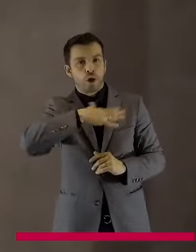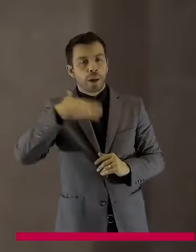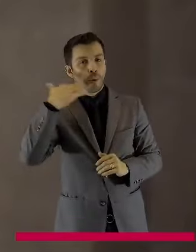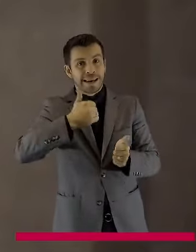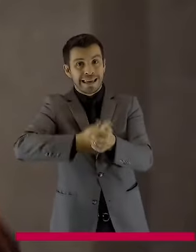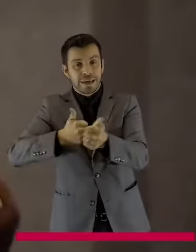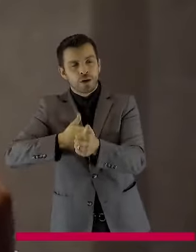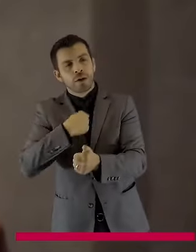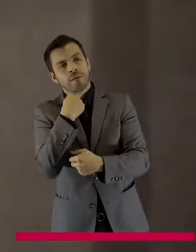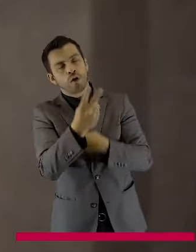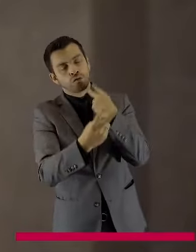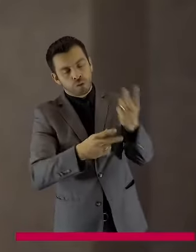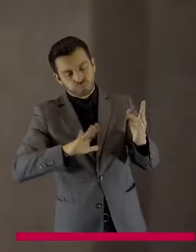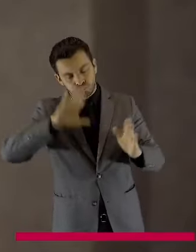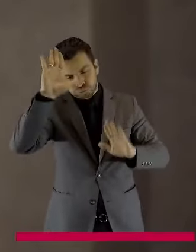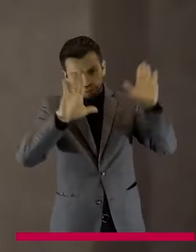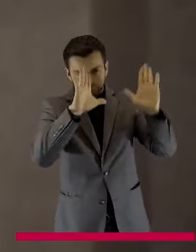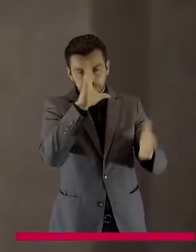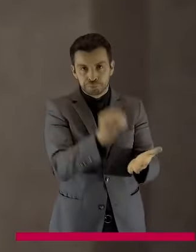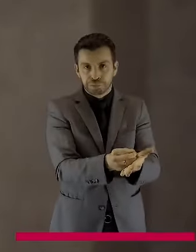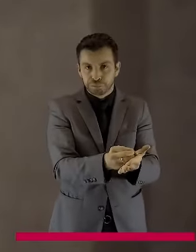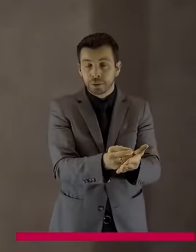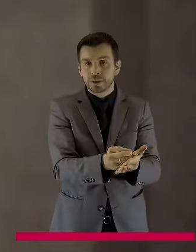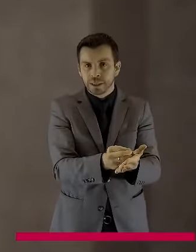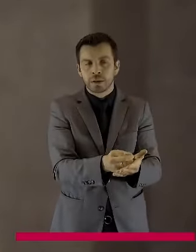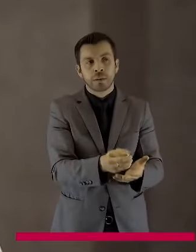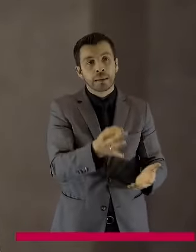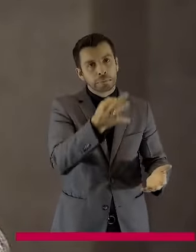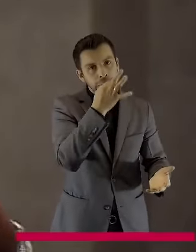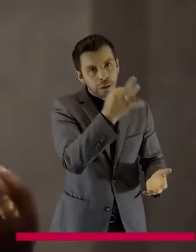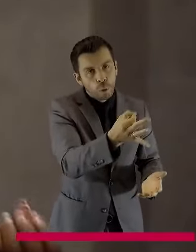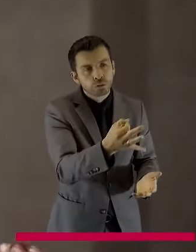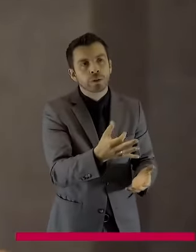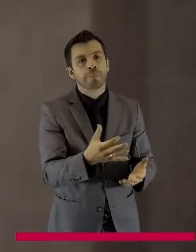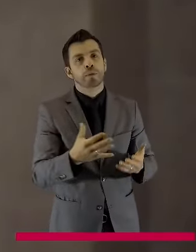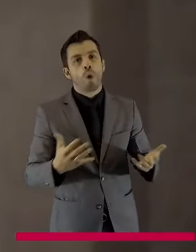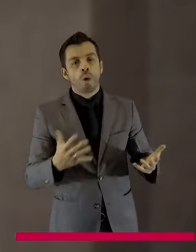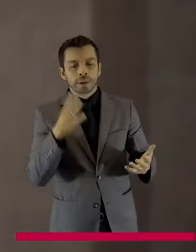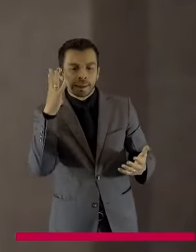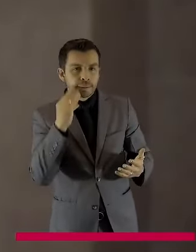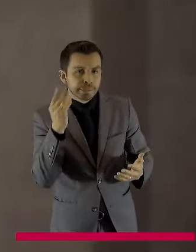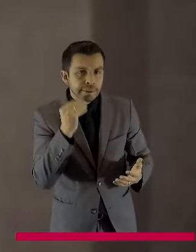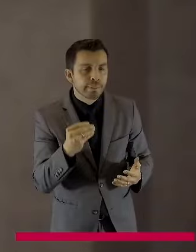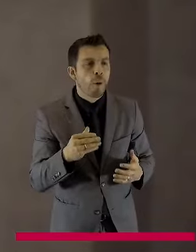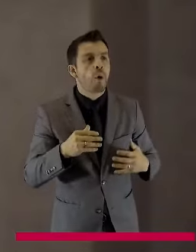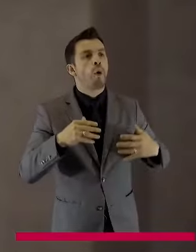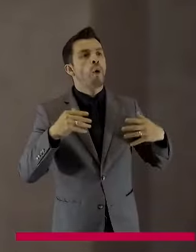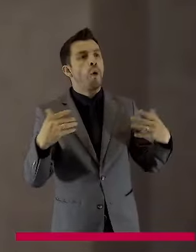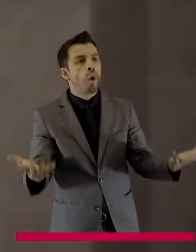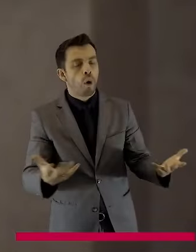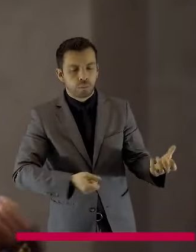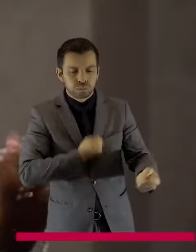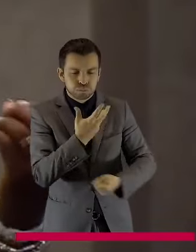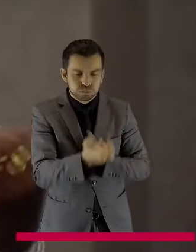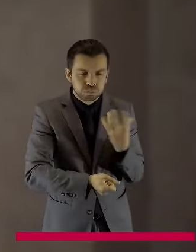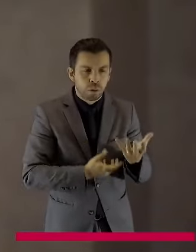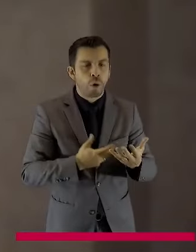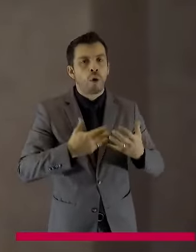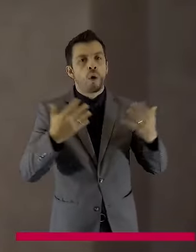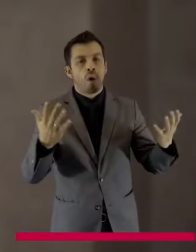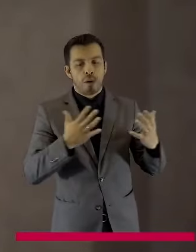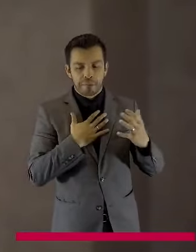voz desde su lugar de enunciación, desde sus experiencias, desde